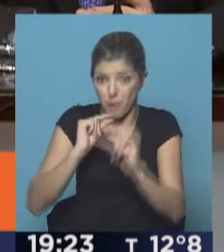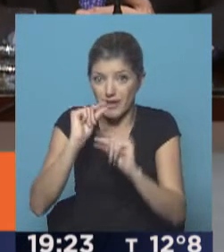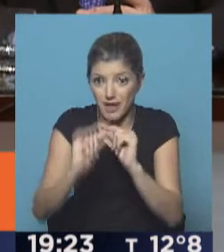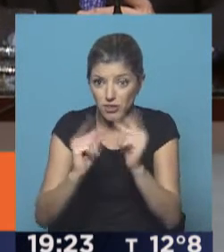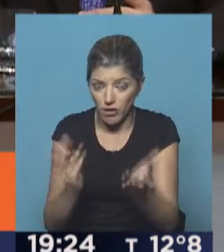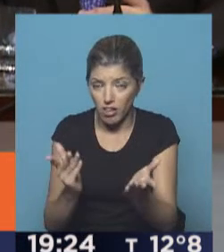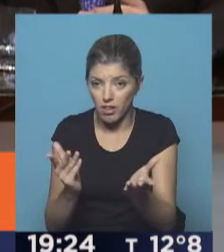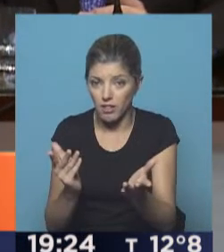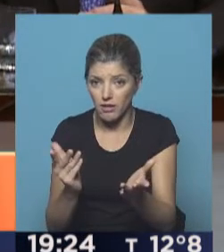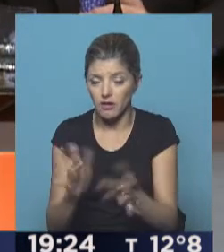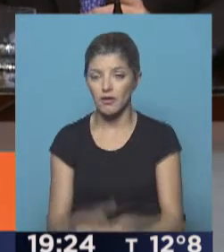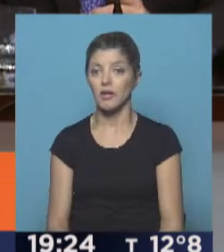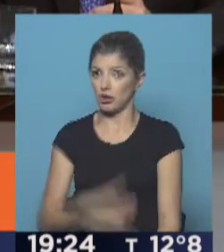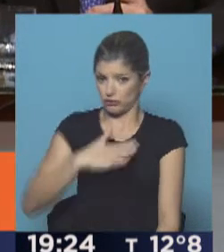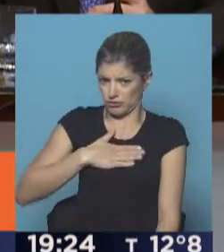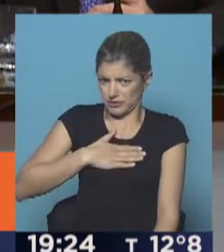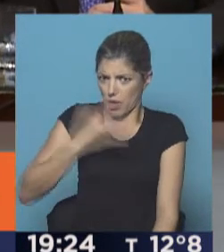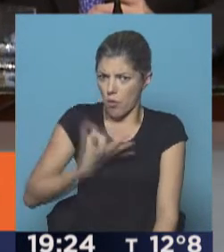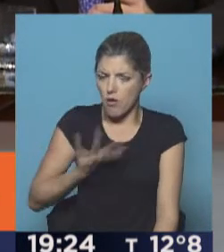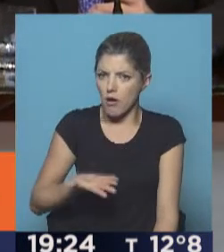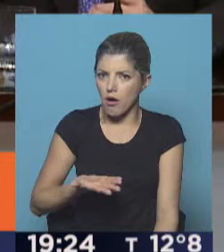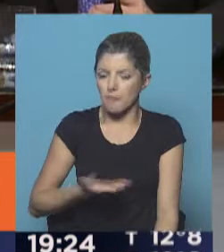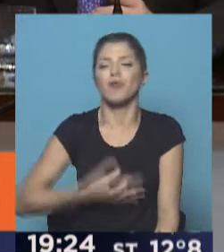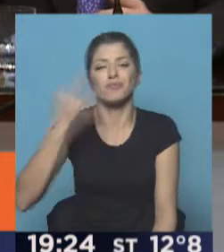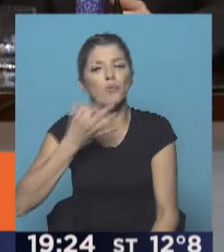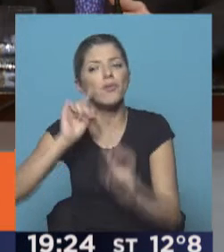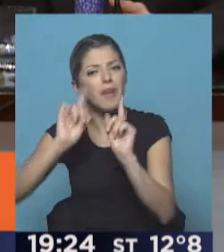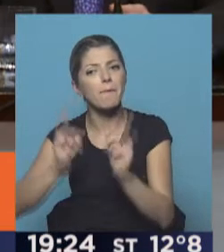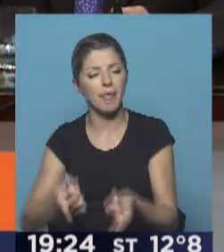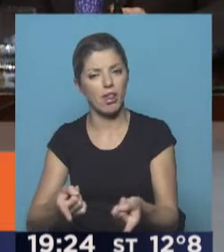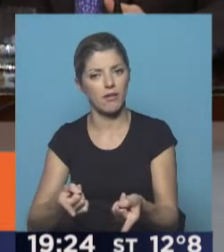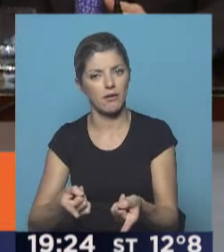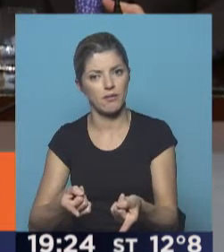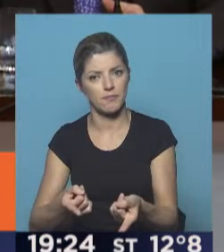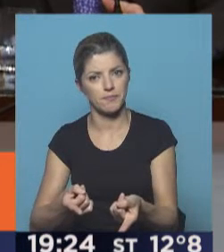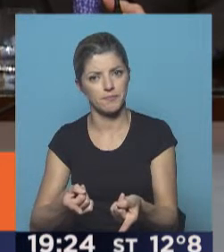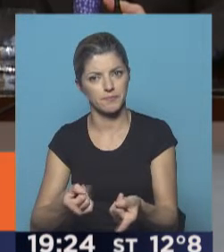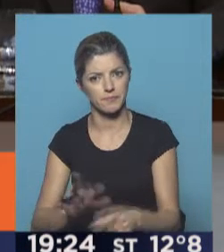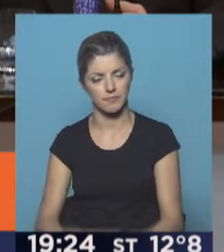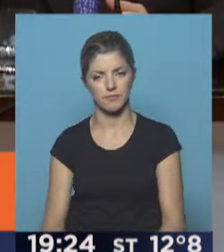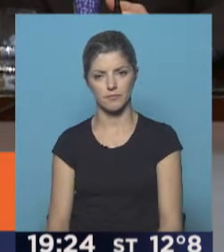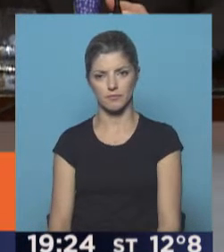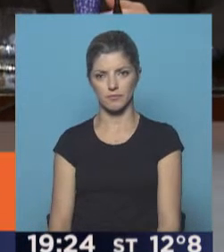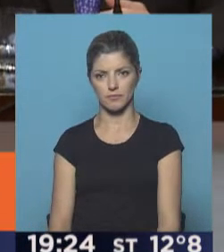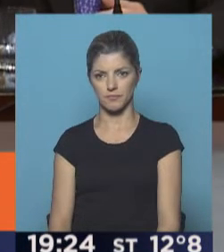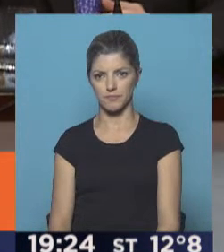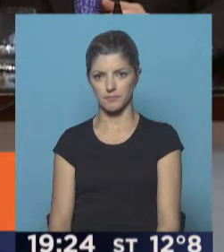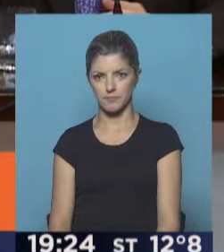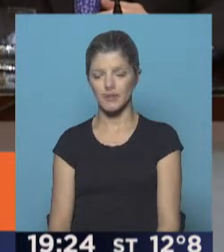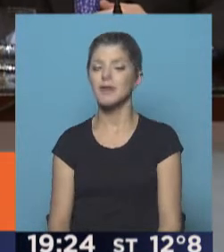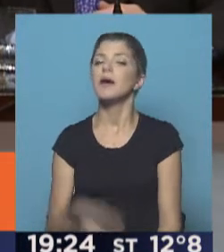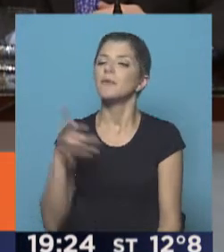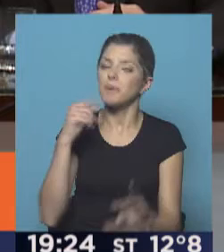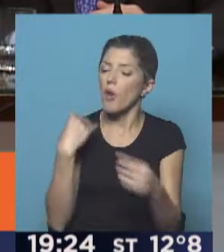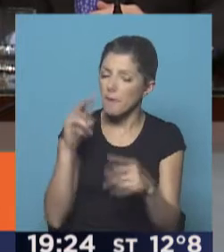Y eso estamos convencidos, pero estamos convencidos también a partir de la conciencia, y de vuelta,